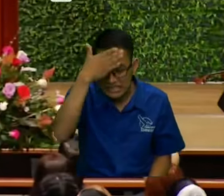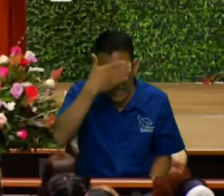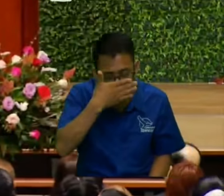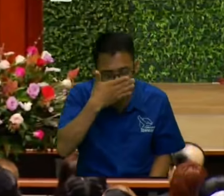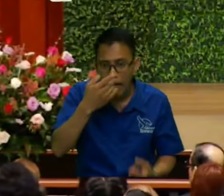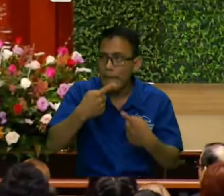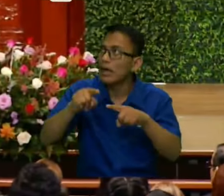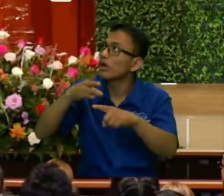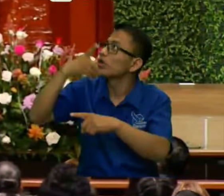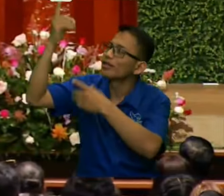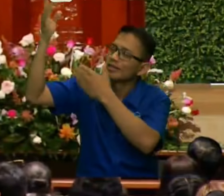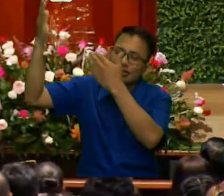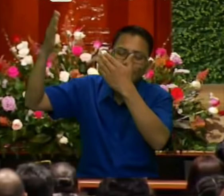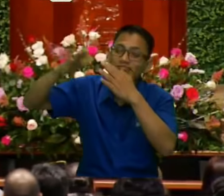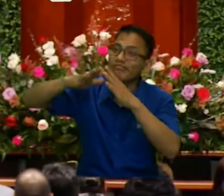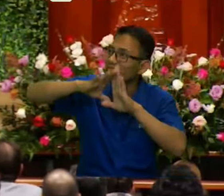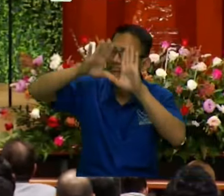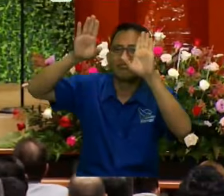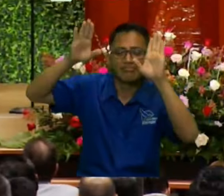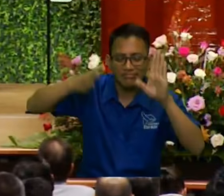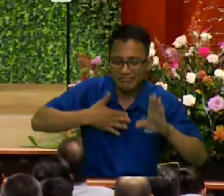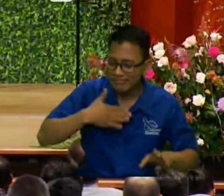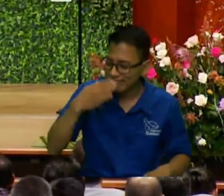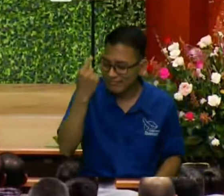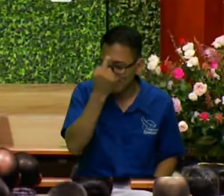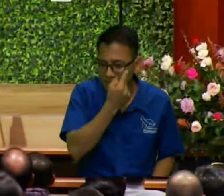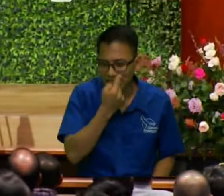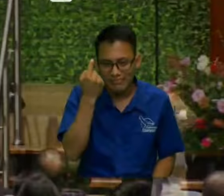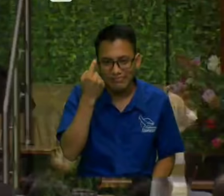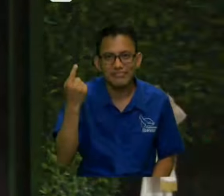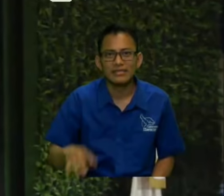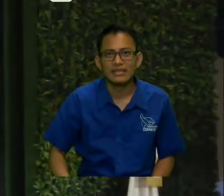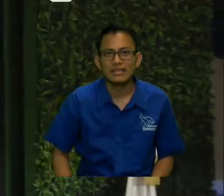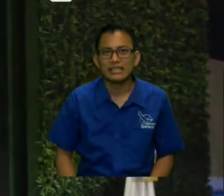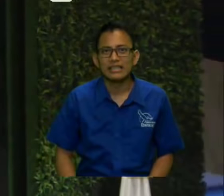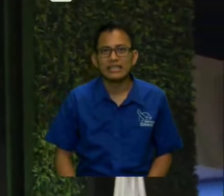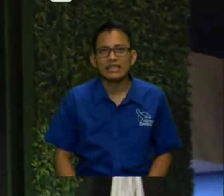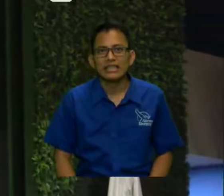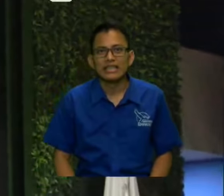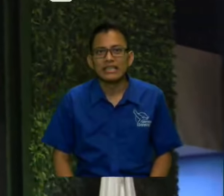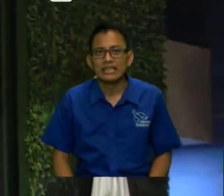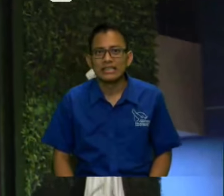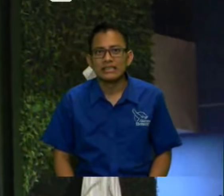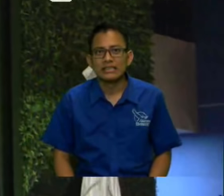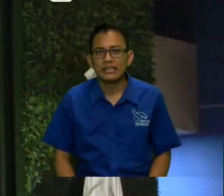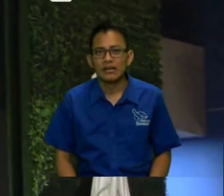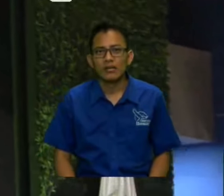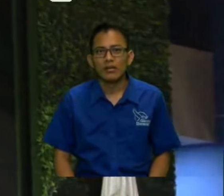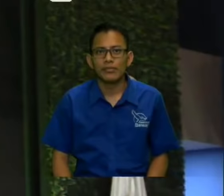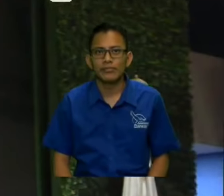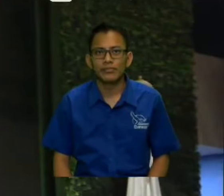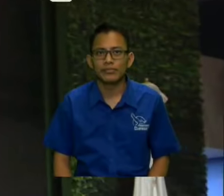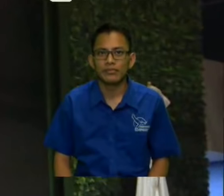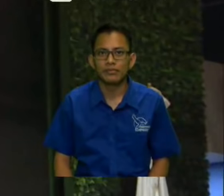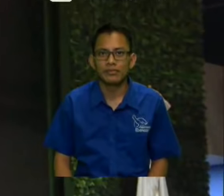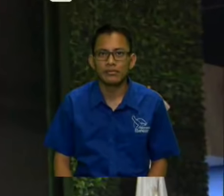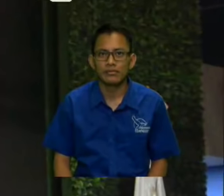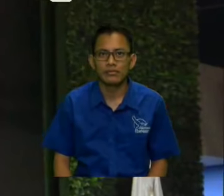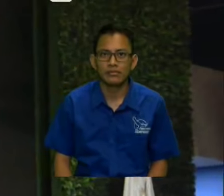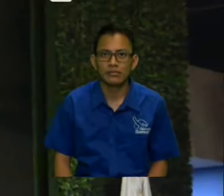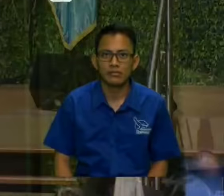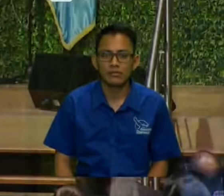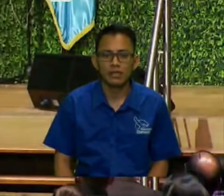Entonces, cuando el Señor dice que pienses en lo verdadero, lo primerísimo que deberías de pensar son esa